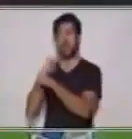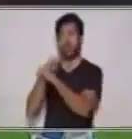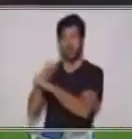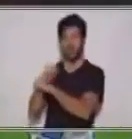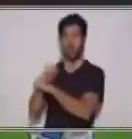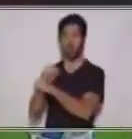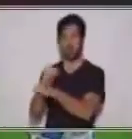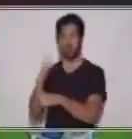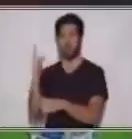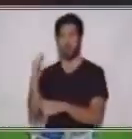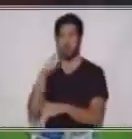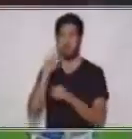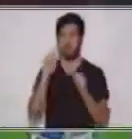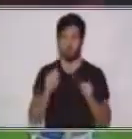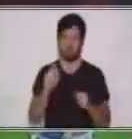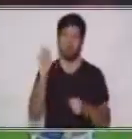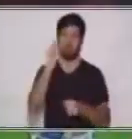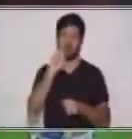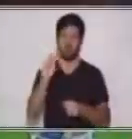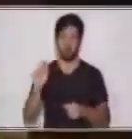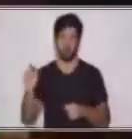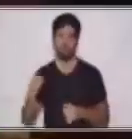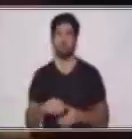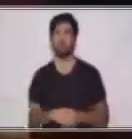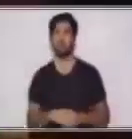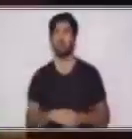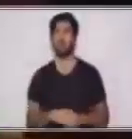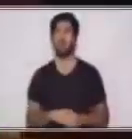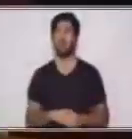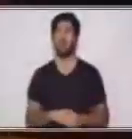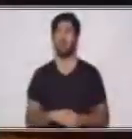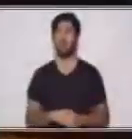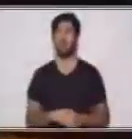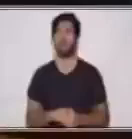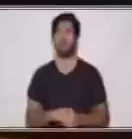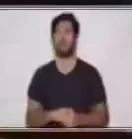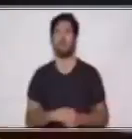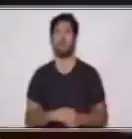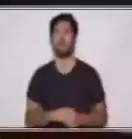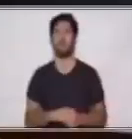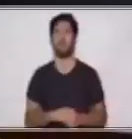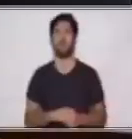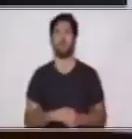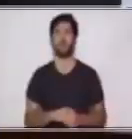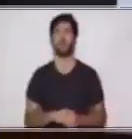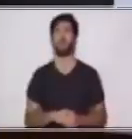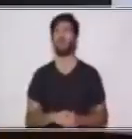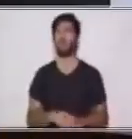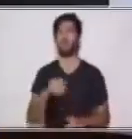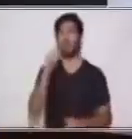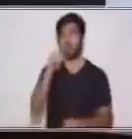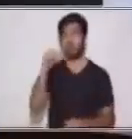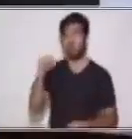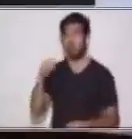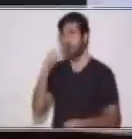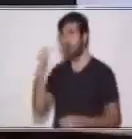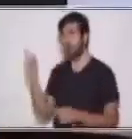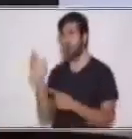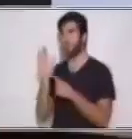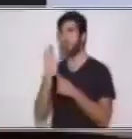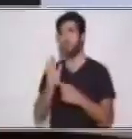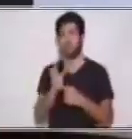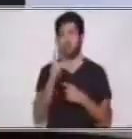algunas situaciones que son importantes que tú tomes en cuenta para escribir tus textos y